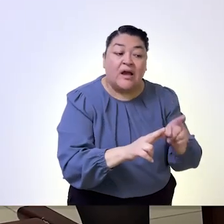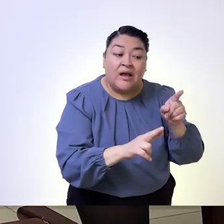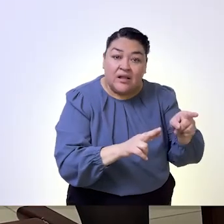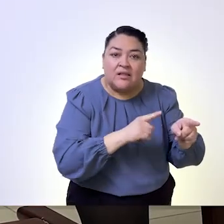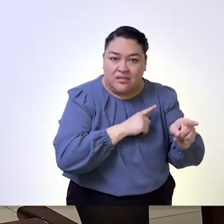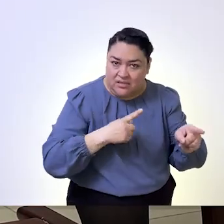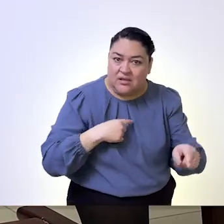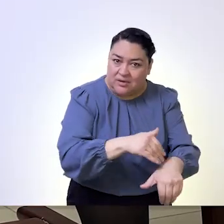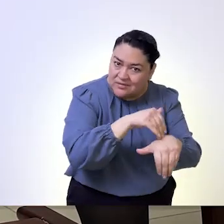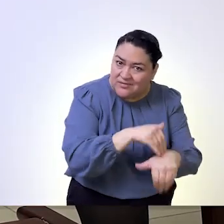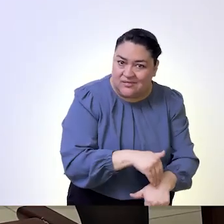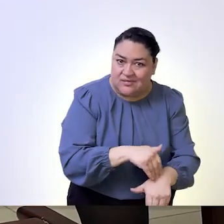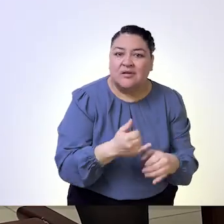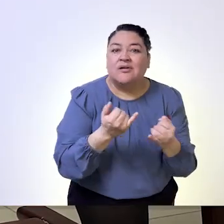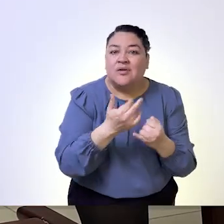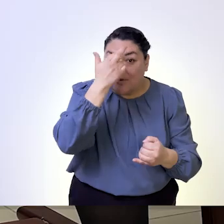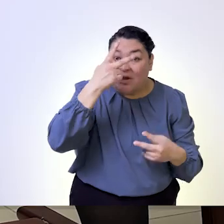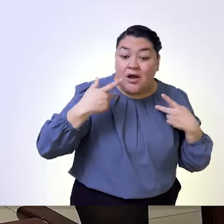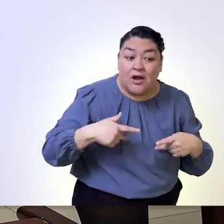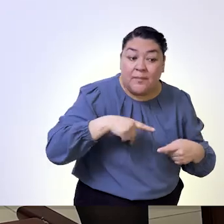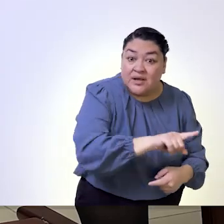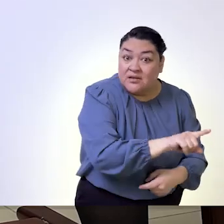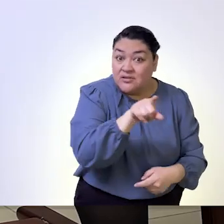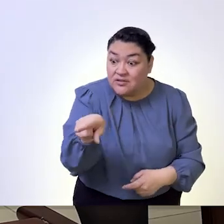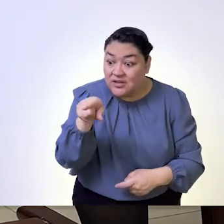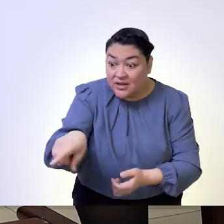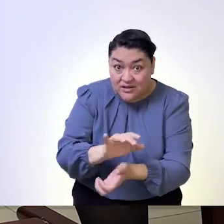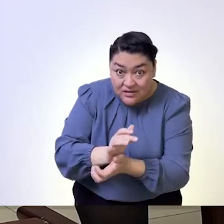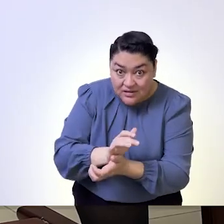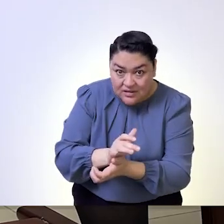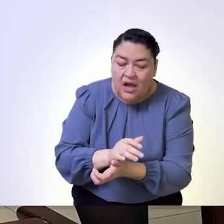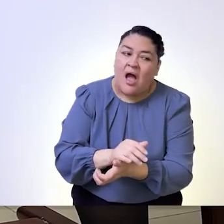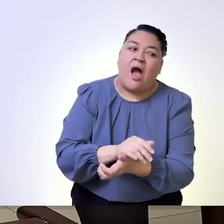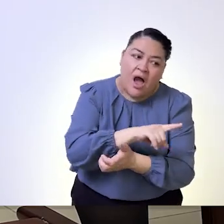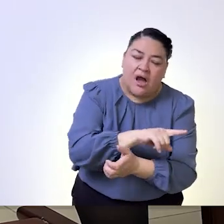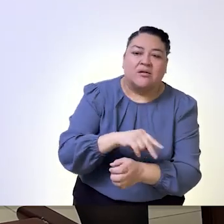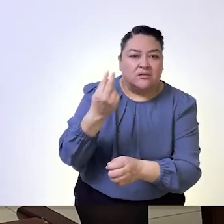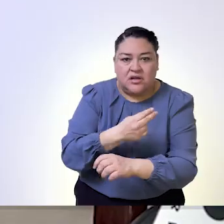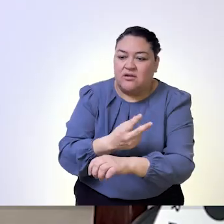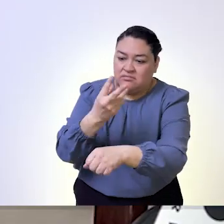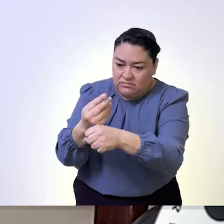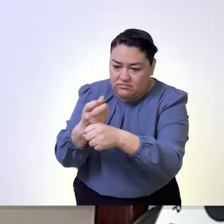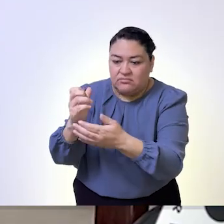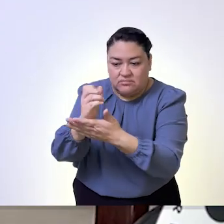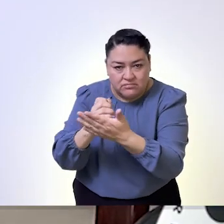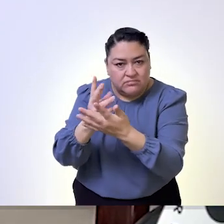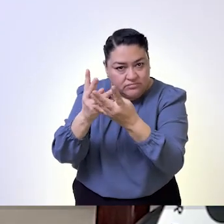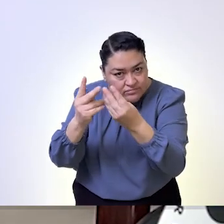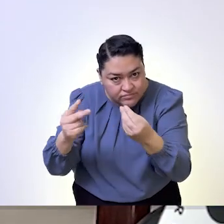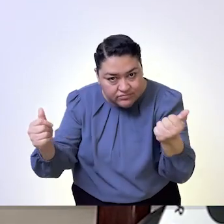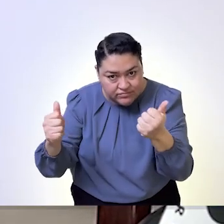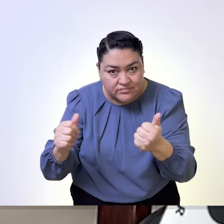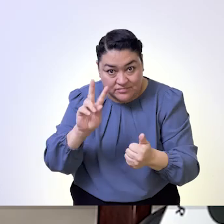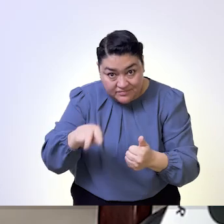se implemente, y sobre todo porque estamos hablando de estas reparaciones integrales en las cuales sin duda tiene que ver con los derechos de